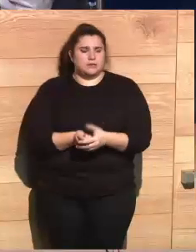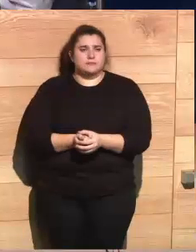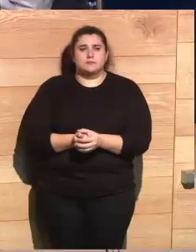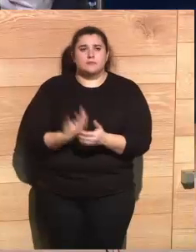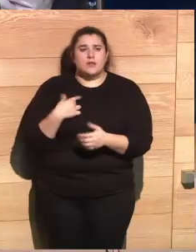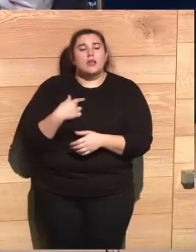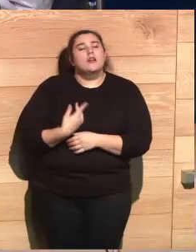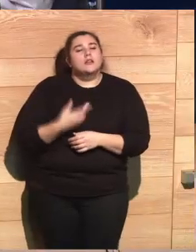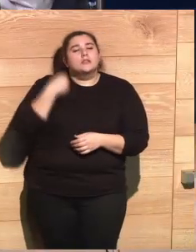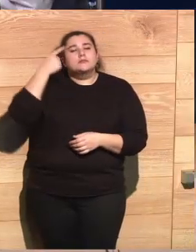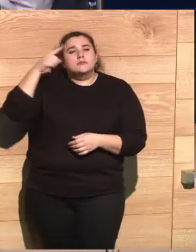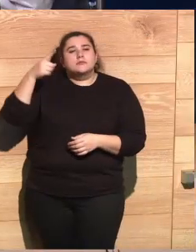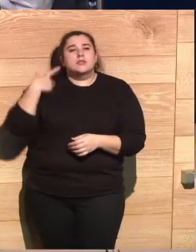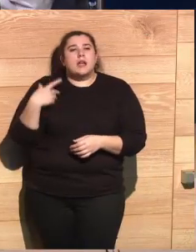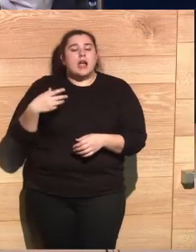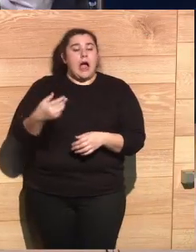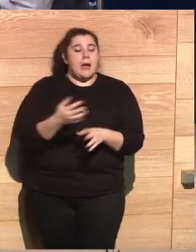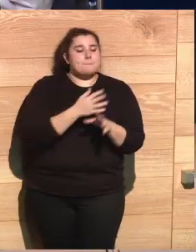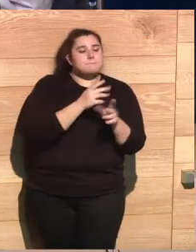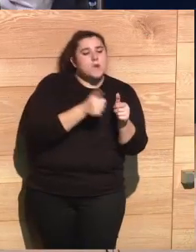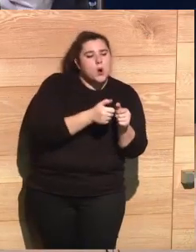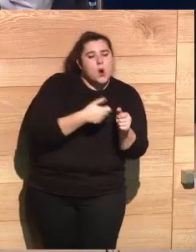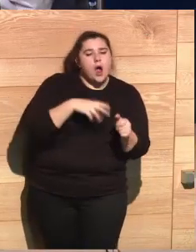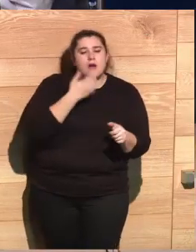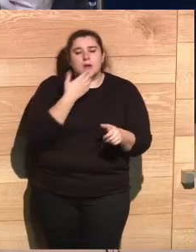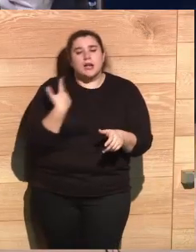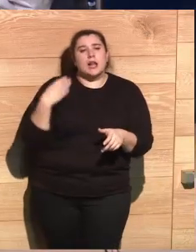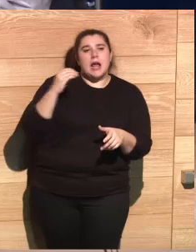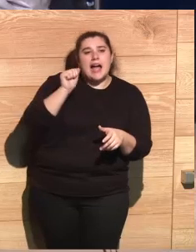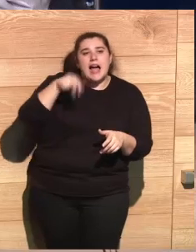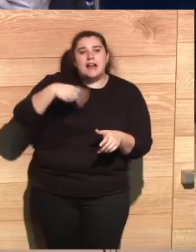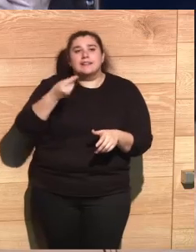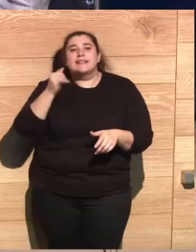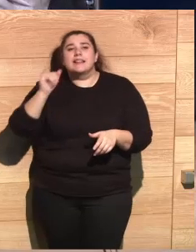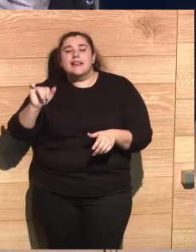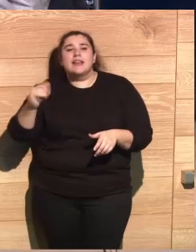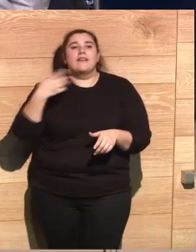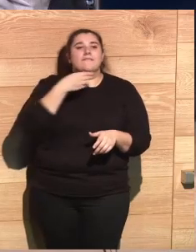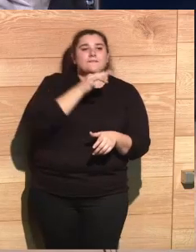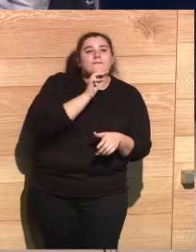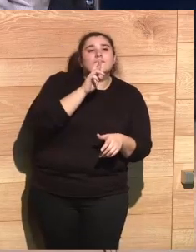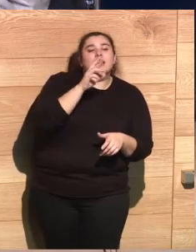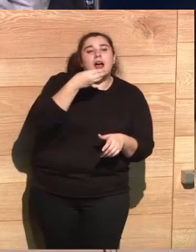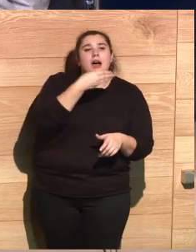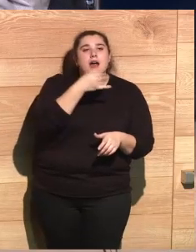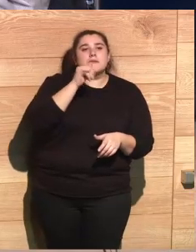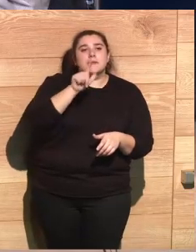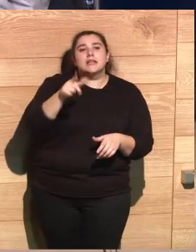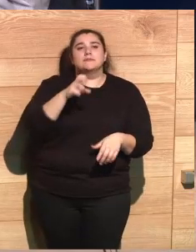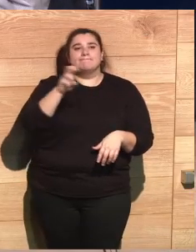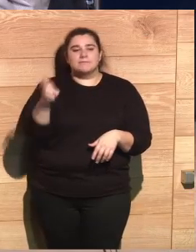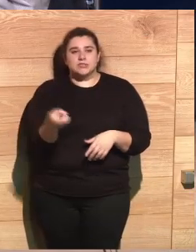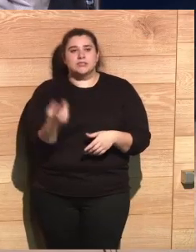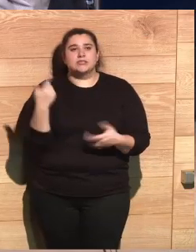presente videojuegos como Farmville, Candy Crush, podemos deducir o